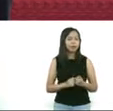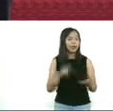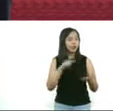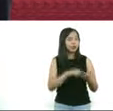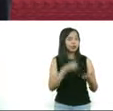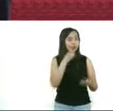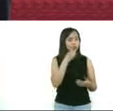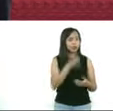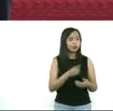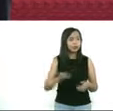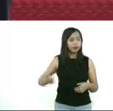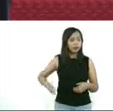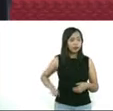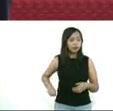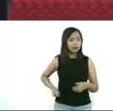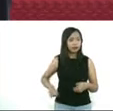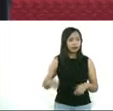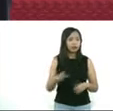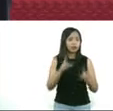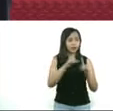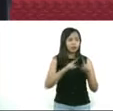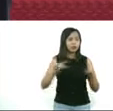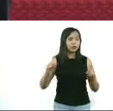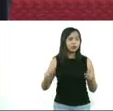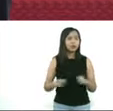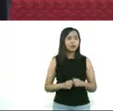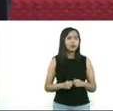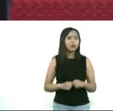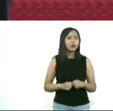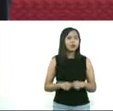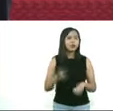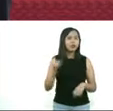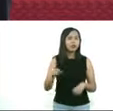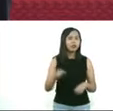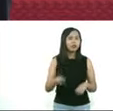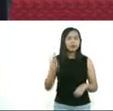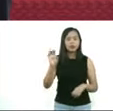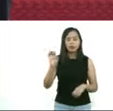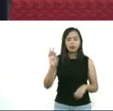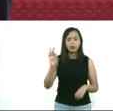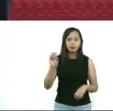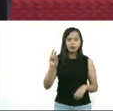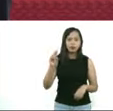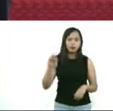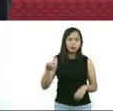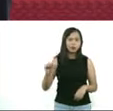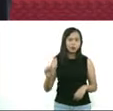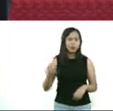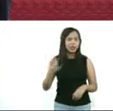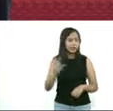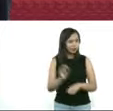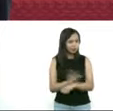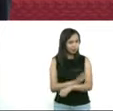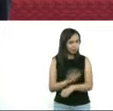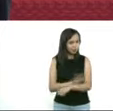Dice, ¿hay intereses internacionales que están influyendo en la discusión de la reforma eléctrica? Pues sí.